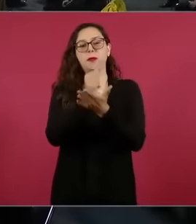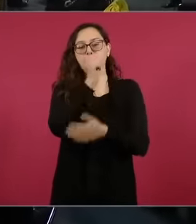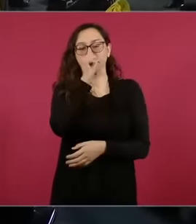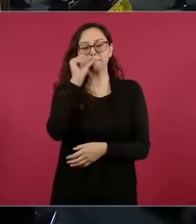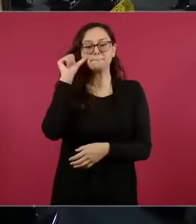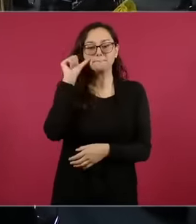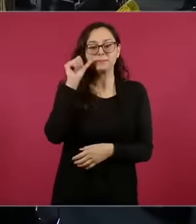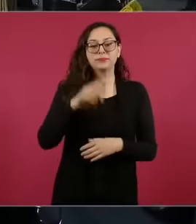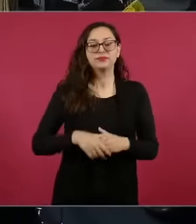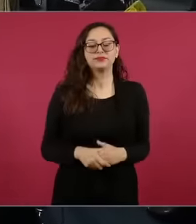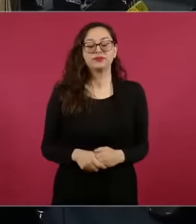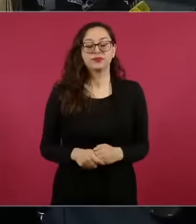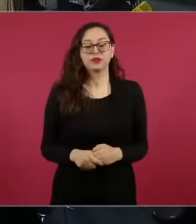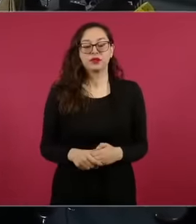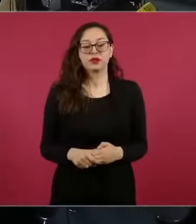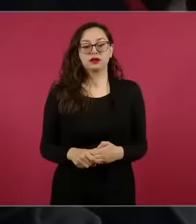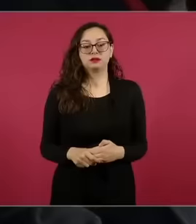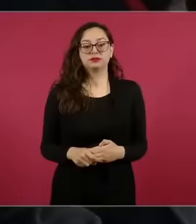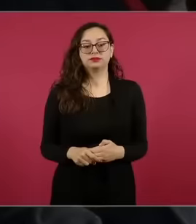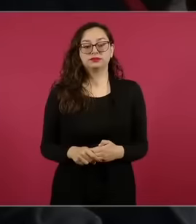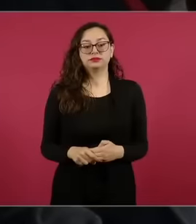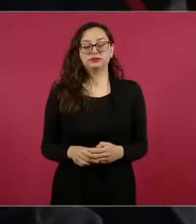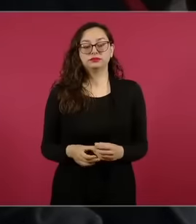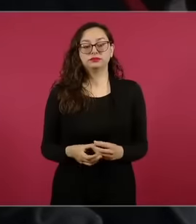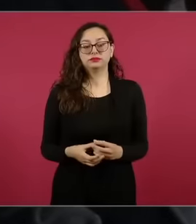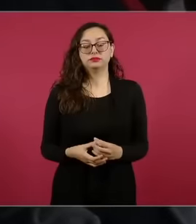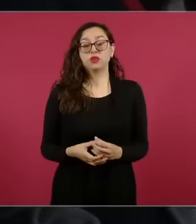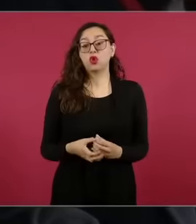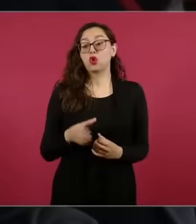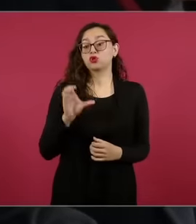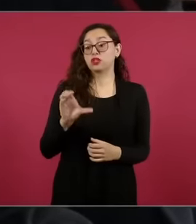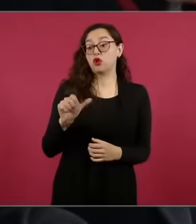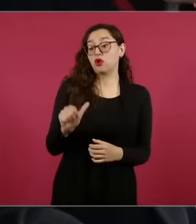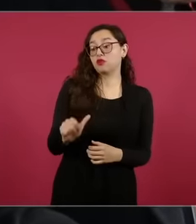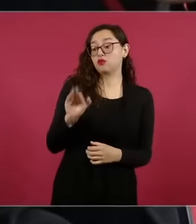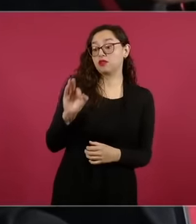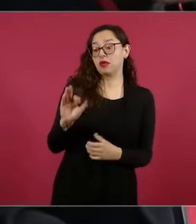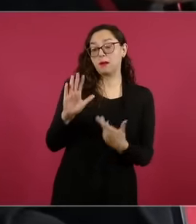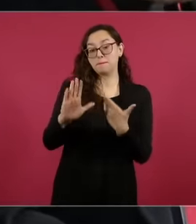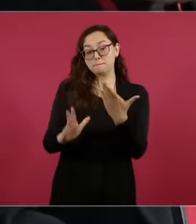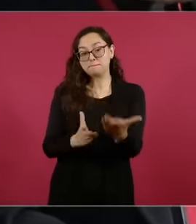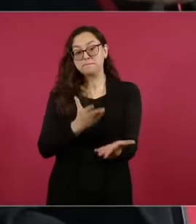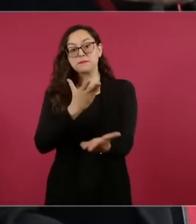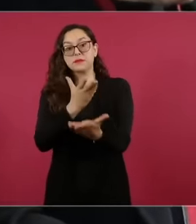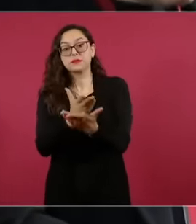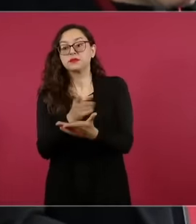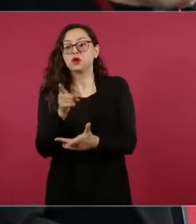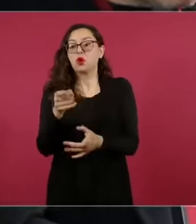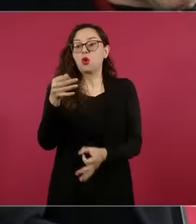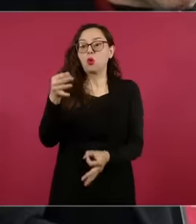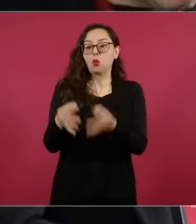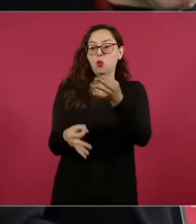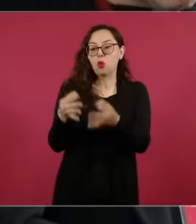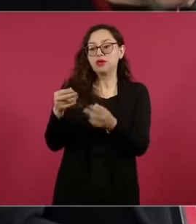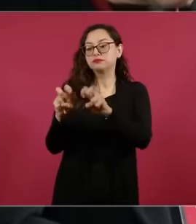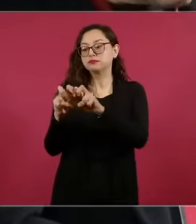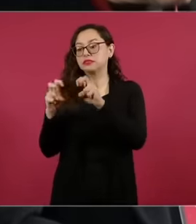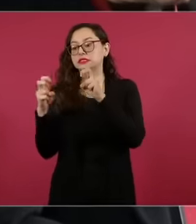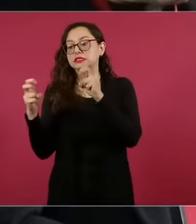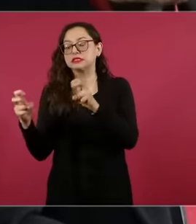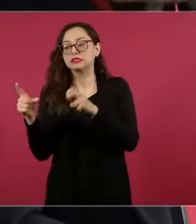de la Judicatura solicitó un cambio para que jueces y ministros puedan adelantar su